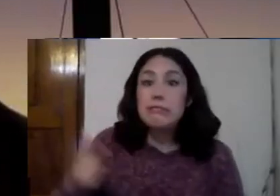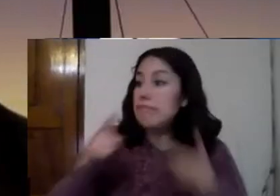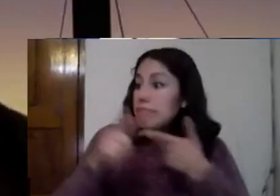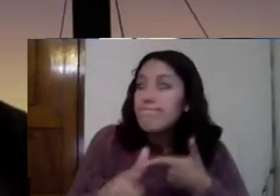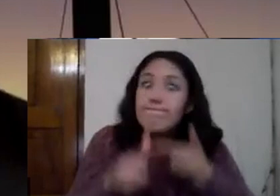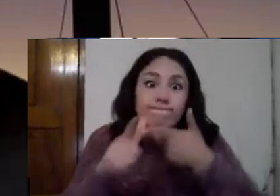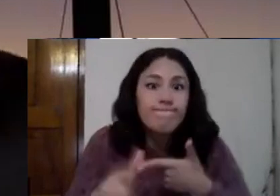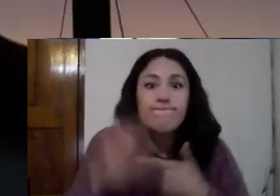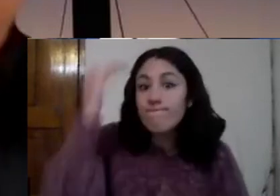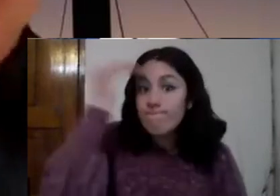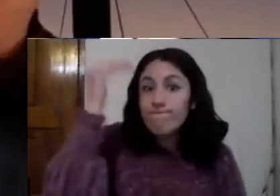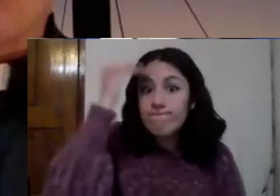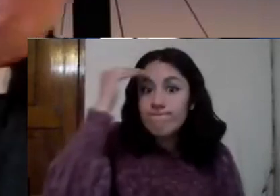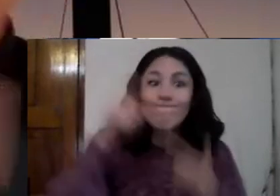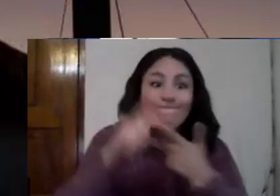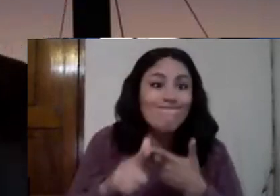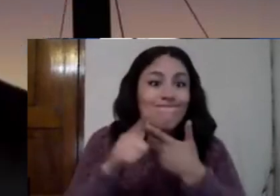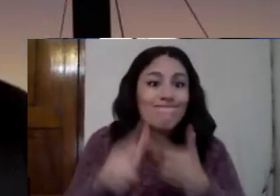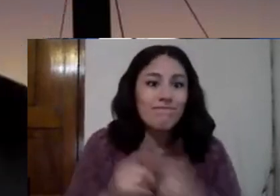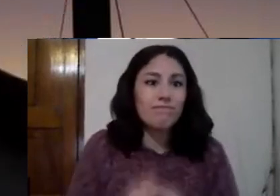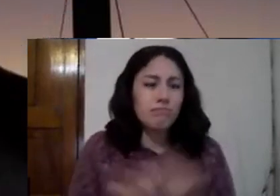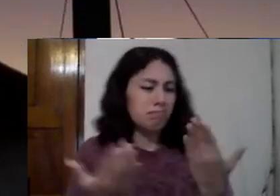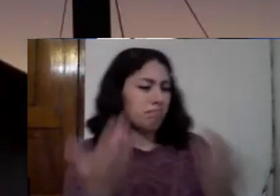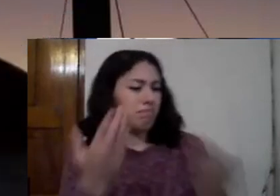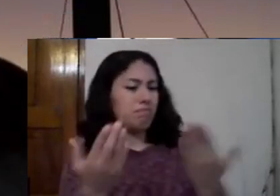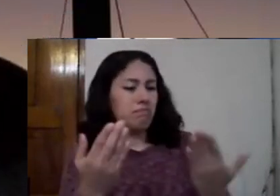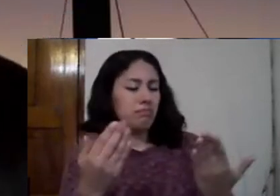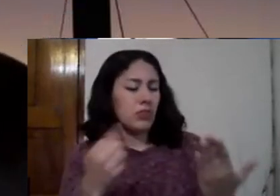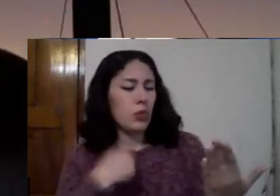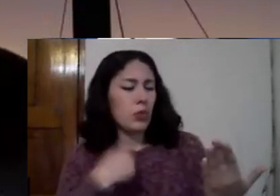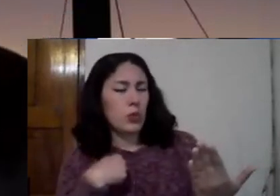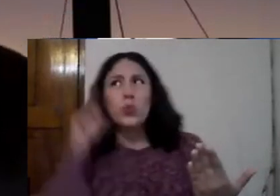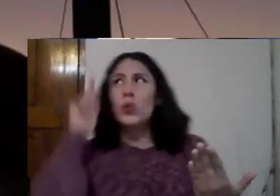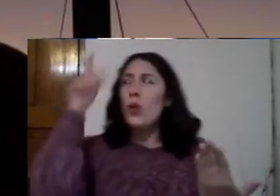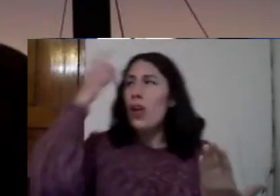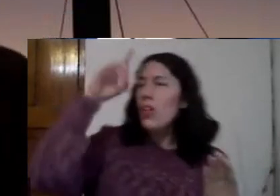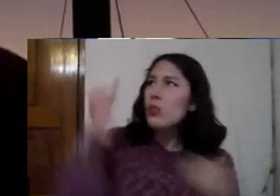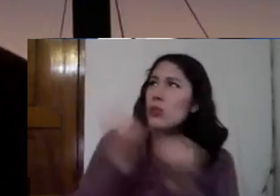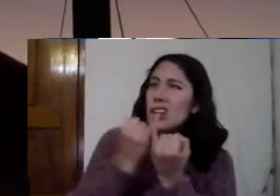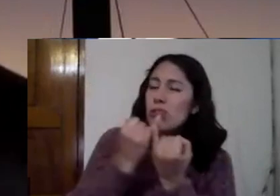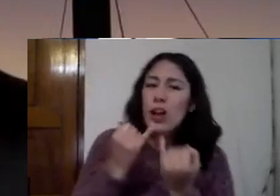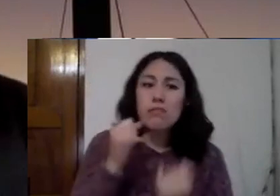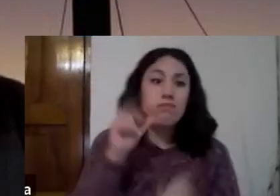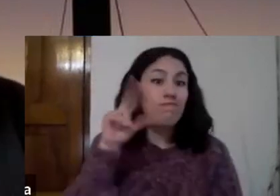ser comparado contigo, conmigo, con cualquier otro ser en el universo, porque Él es.